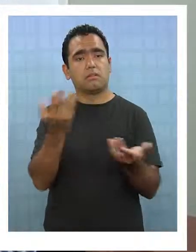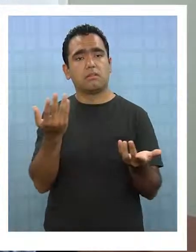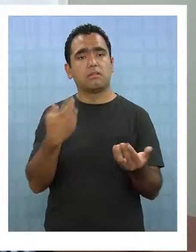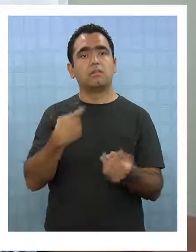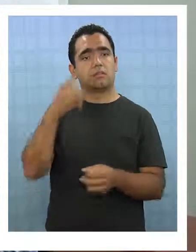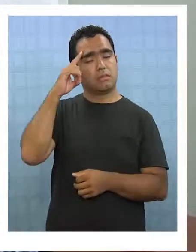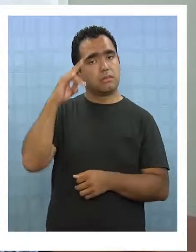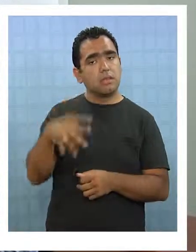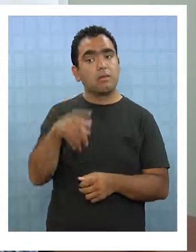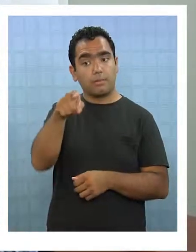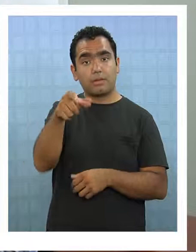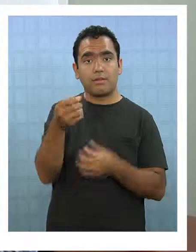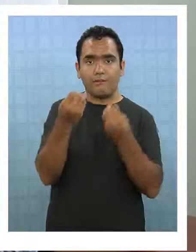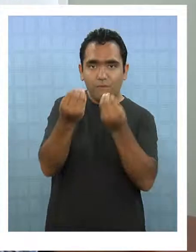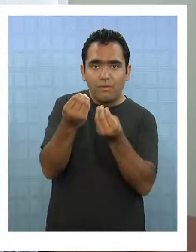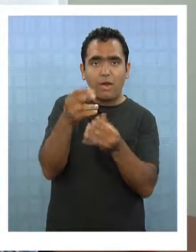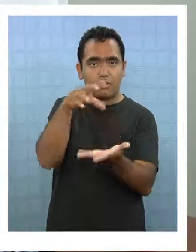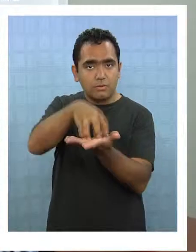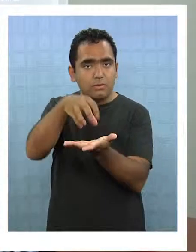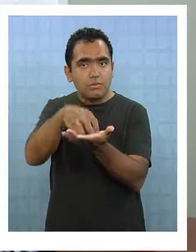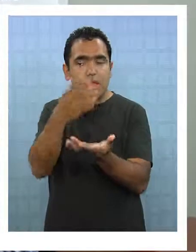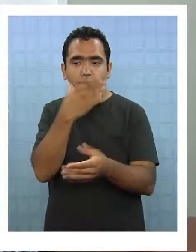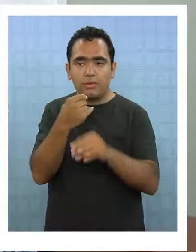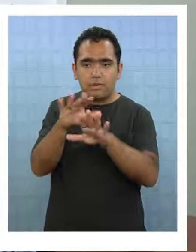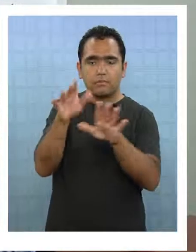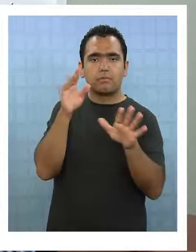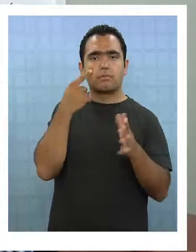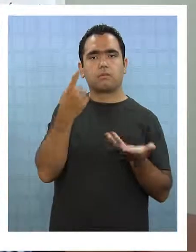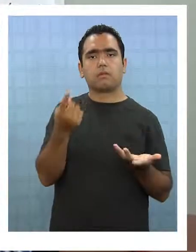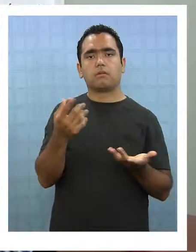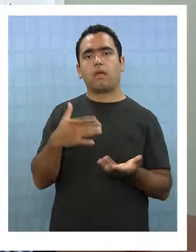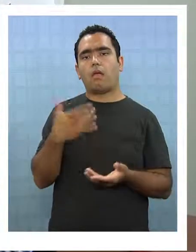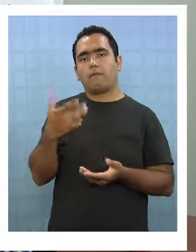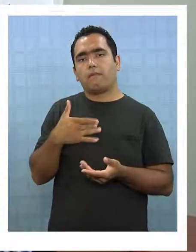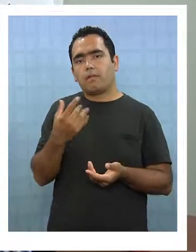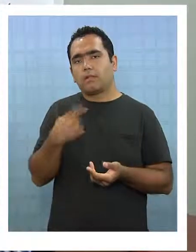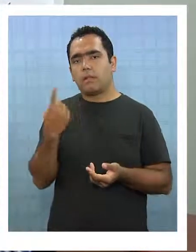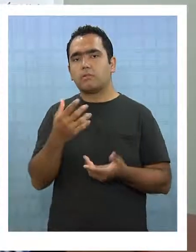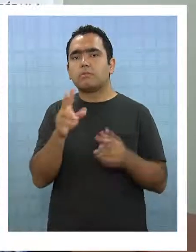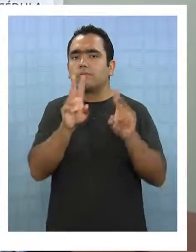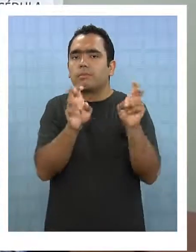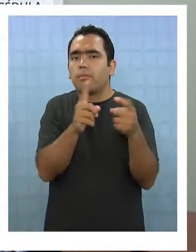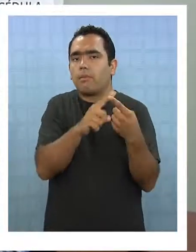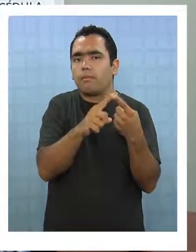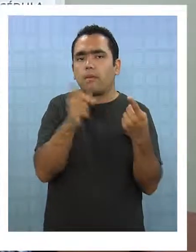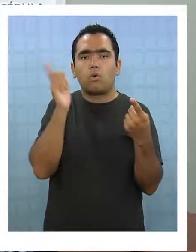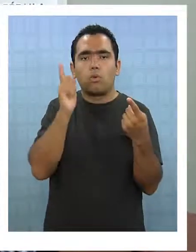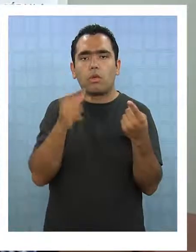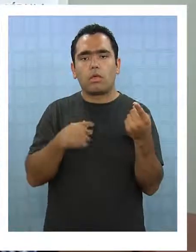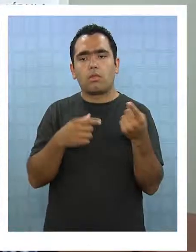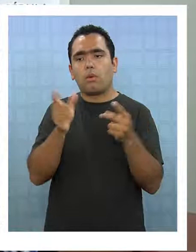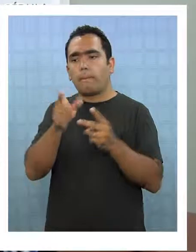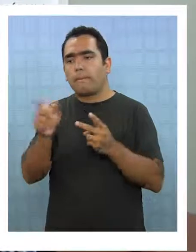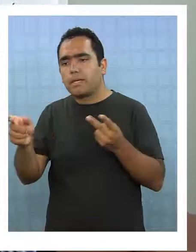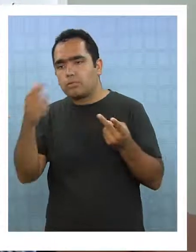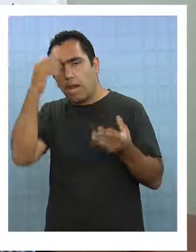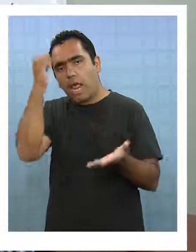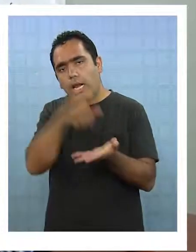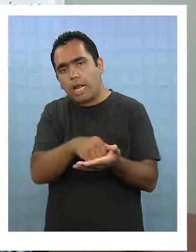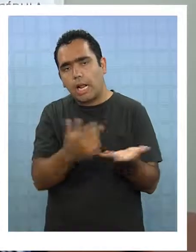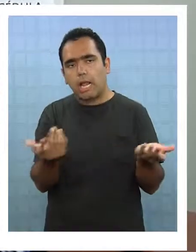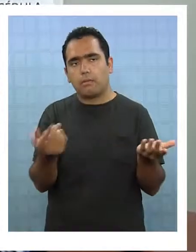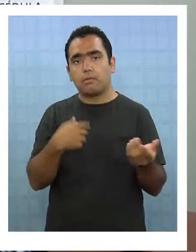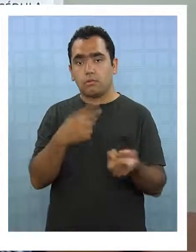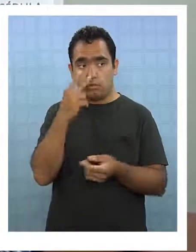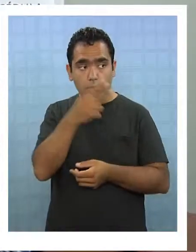Sabemos que es un bien para la ciudad, pero a nosotros nos ha afectado en el sentido del ruido. Los pacientes se quejan. Tú